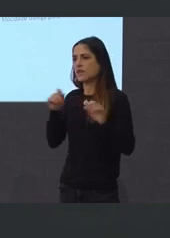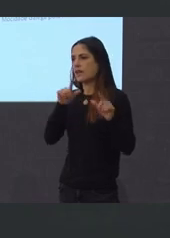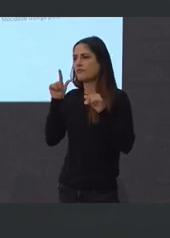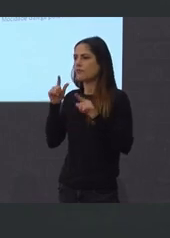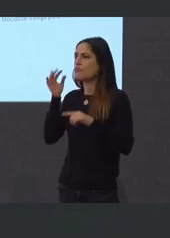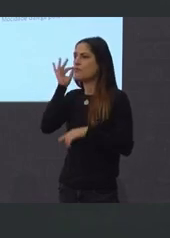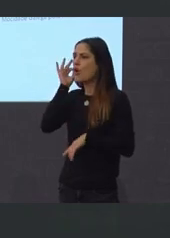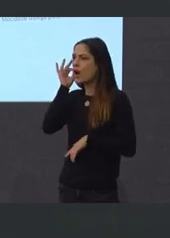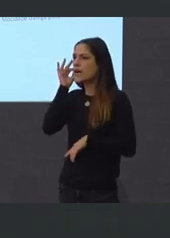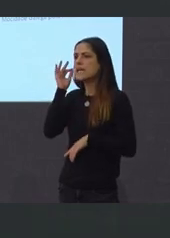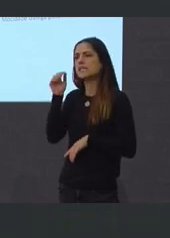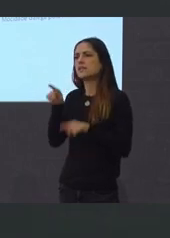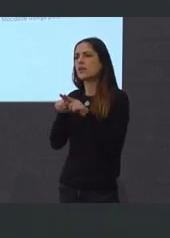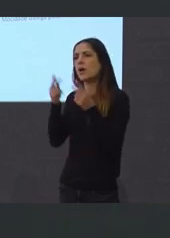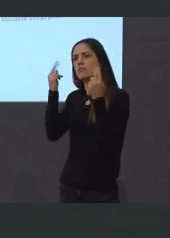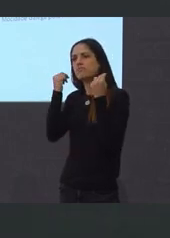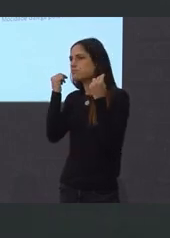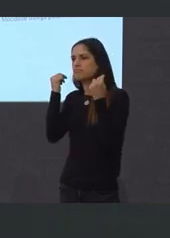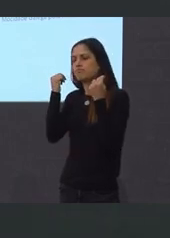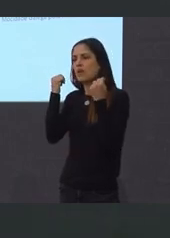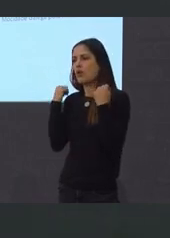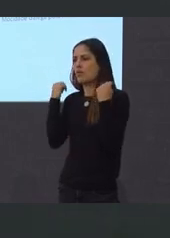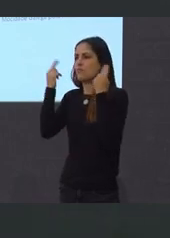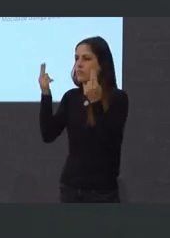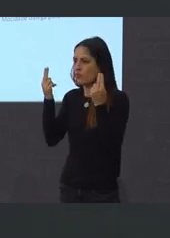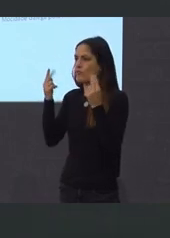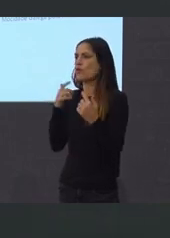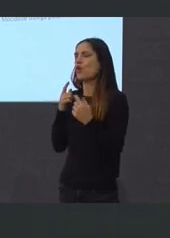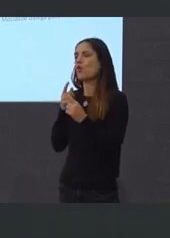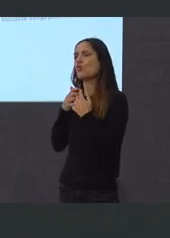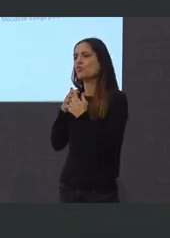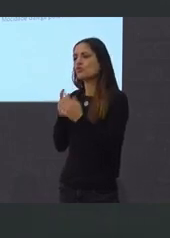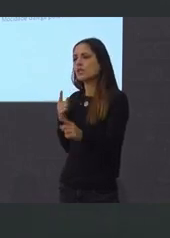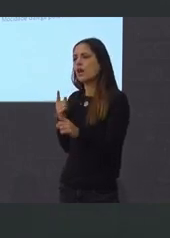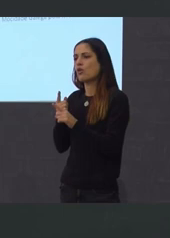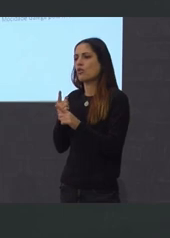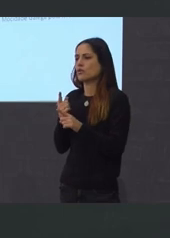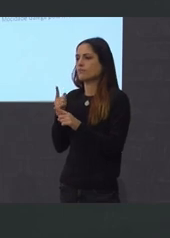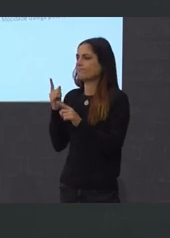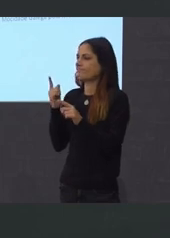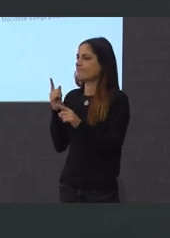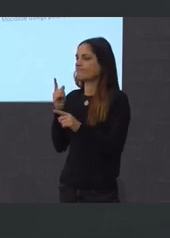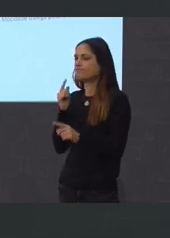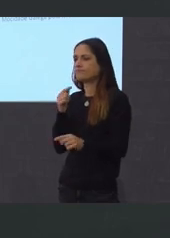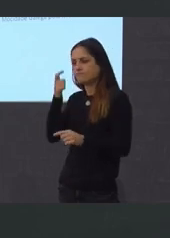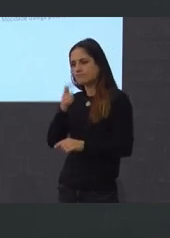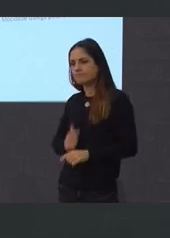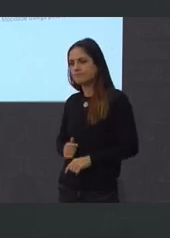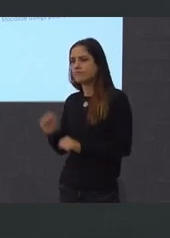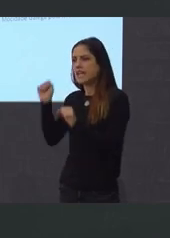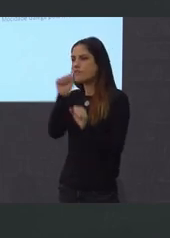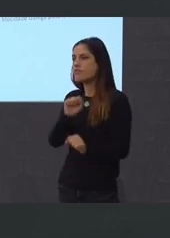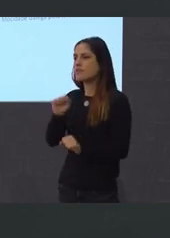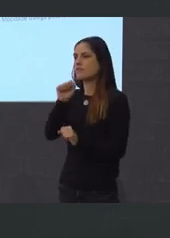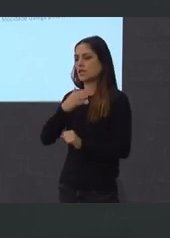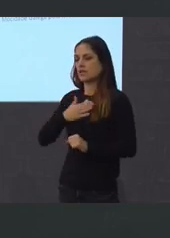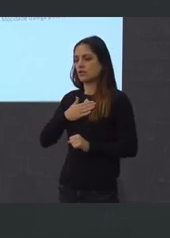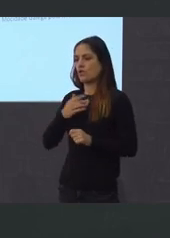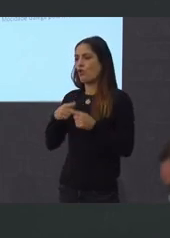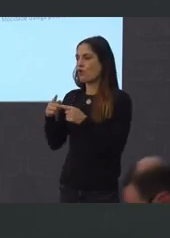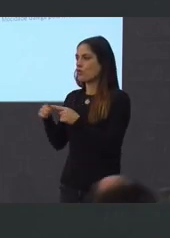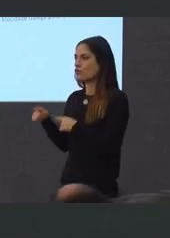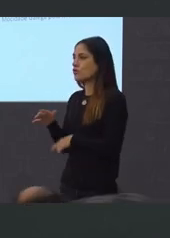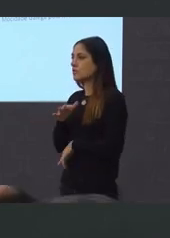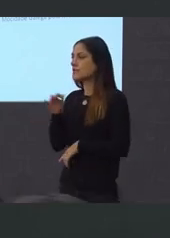cabeza, senón que loitou por defender o que era seu, en contra do que pretendía impoñer un réxime que